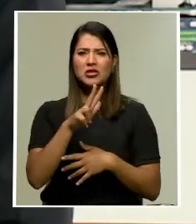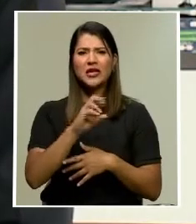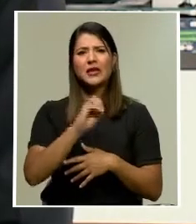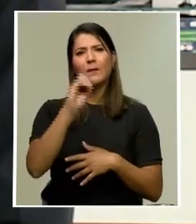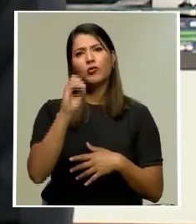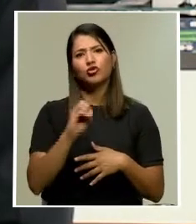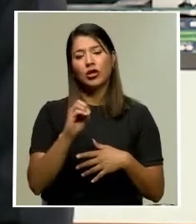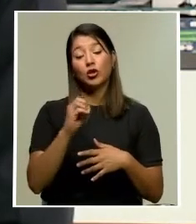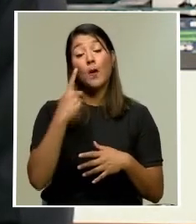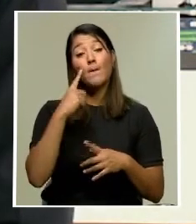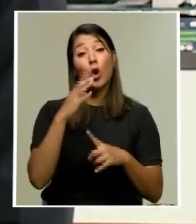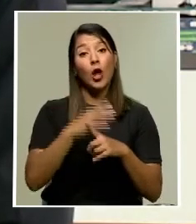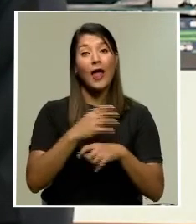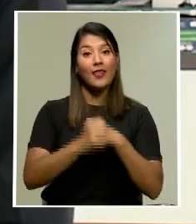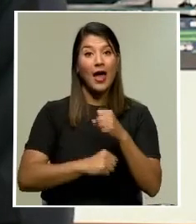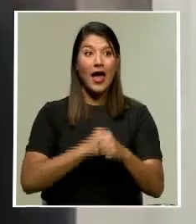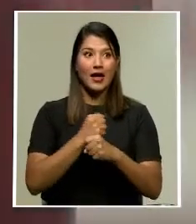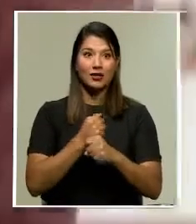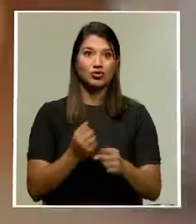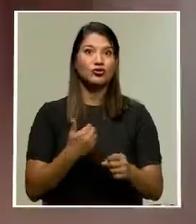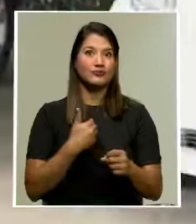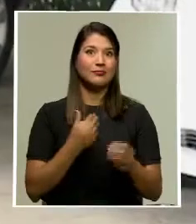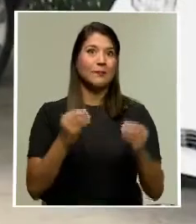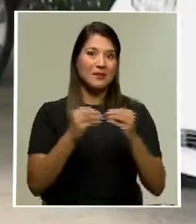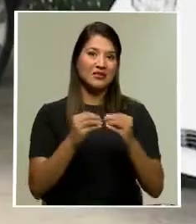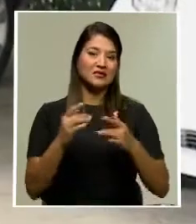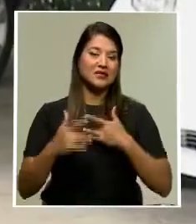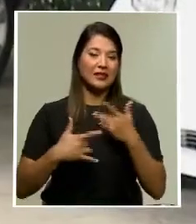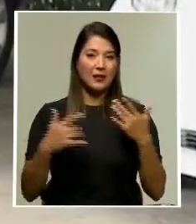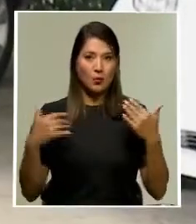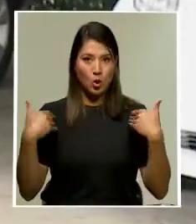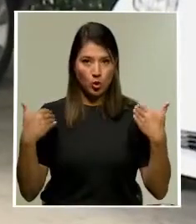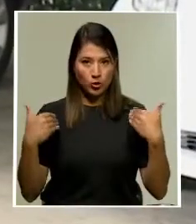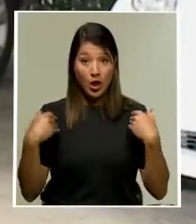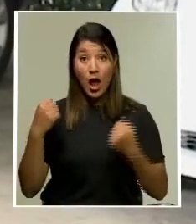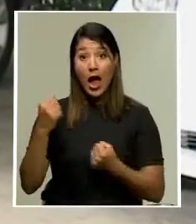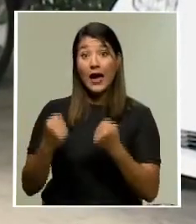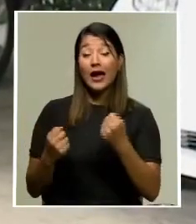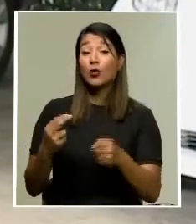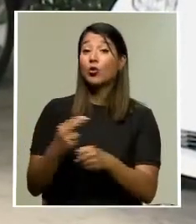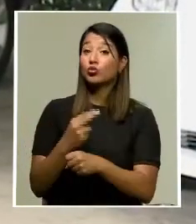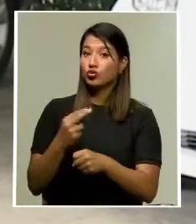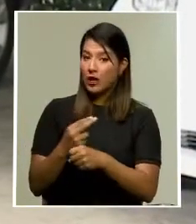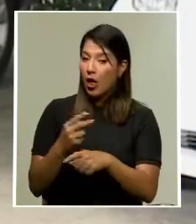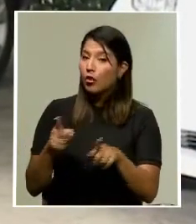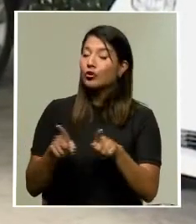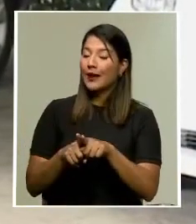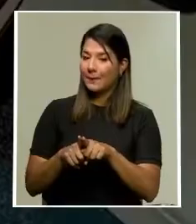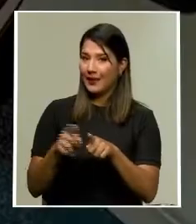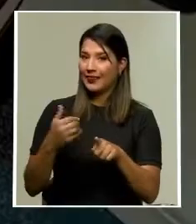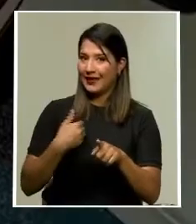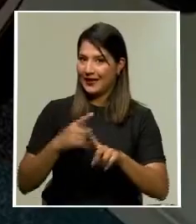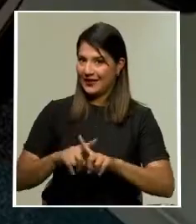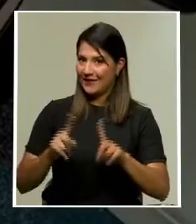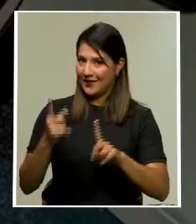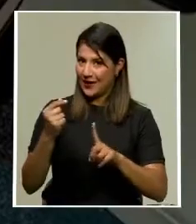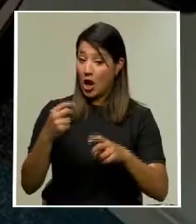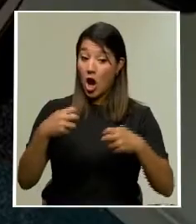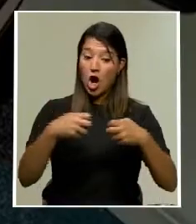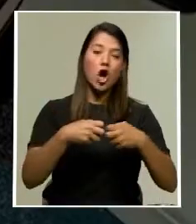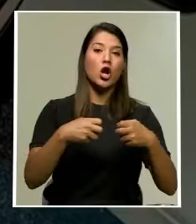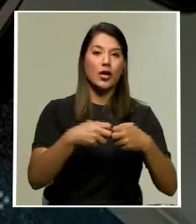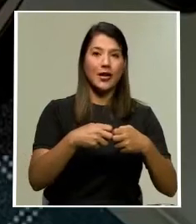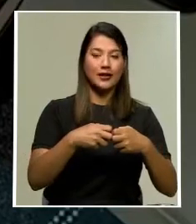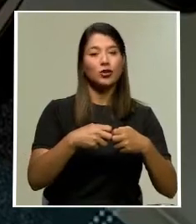año con estos vehículos, entonces estamos muy contentos. En el caso de los usados, las diferencias también son importantes. Uno eléctrico tipo